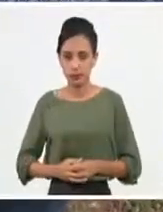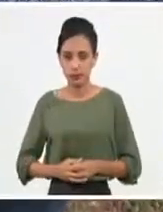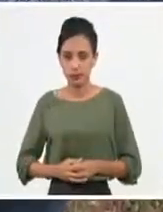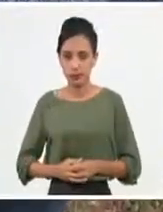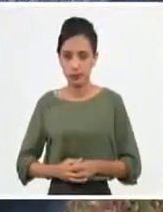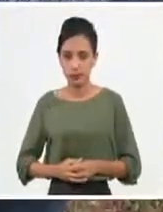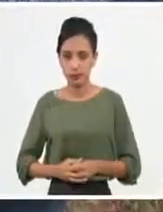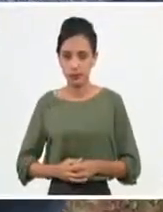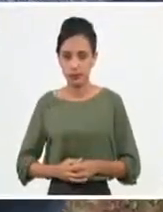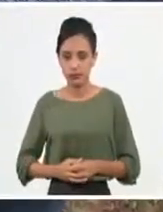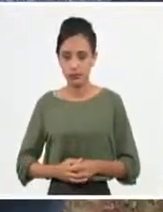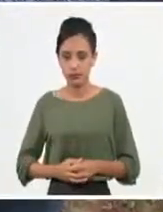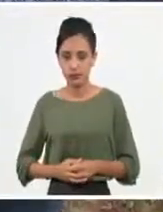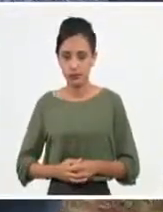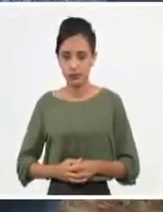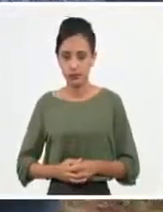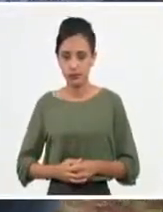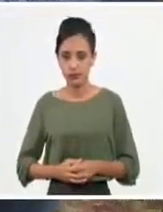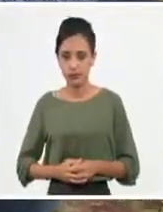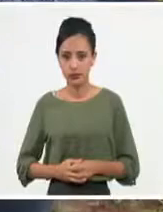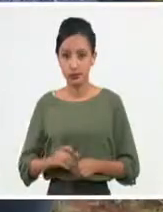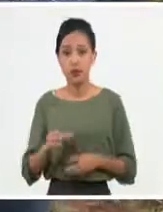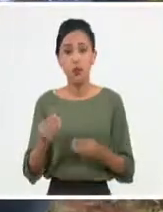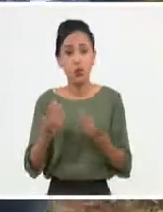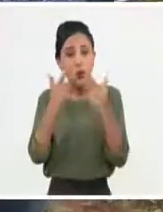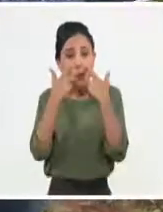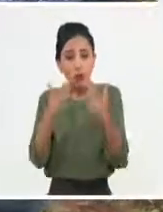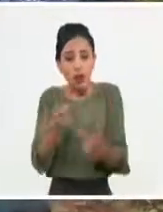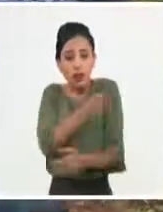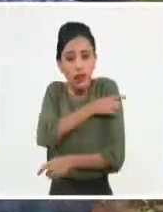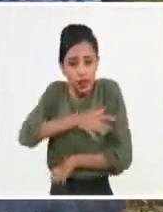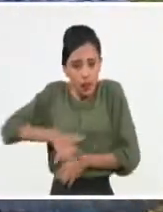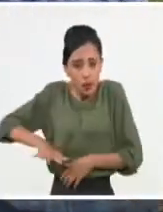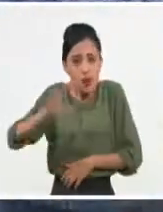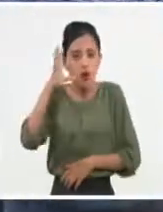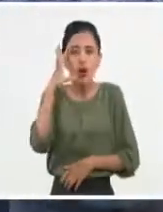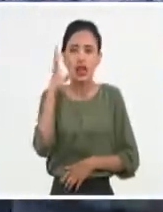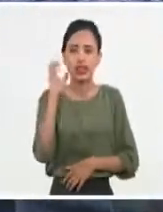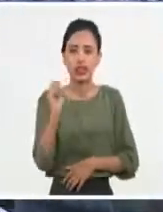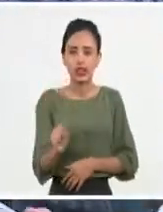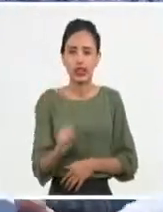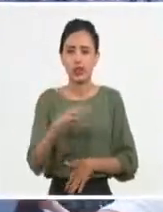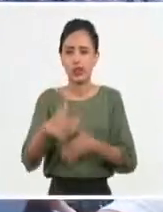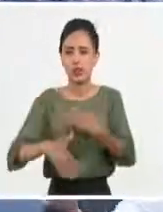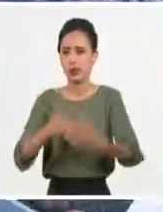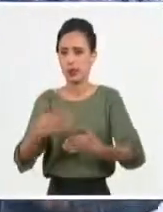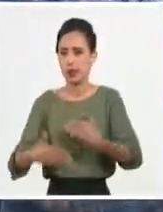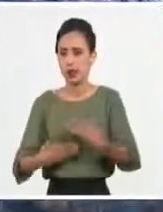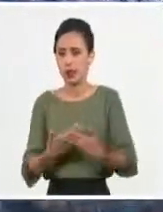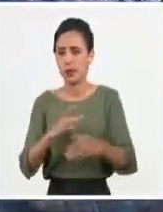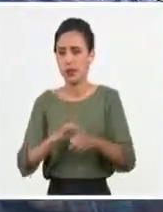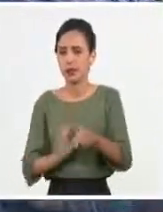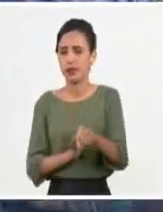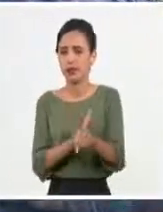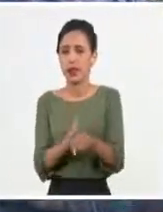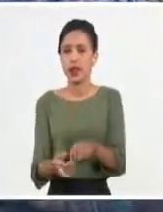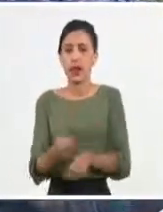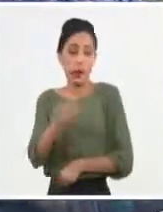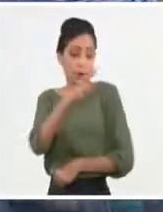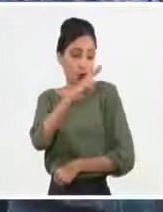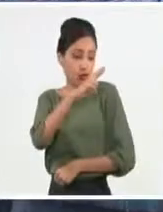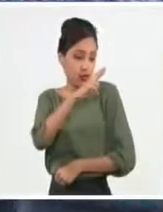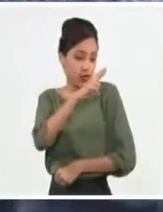importante que se tome conciencia por la población, la responsabilidad social,